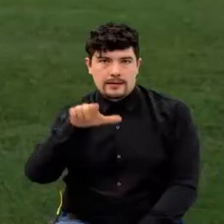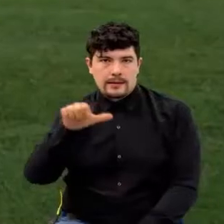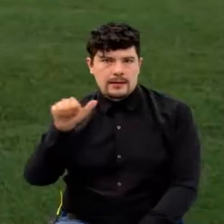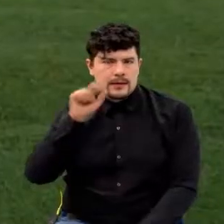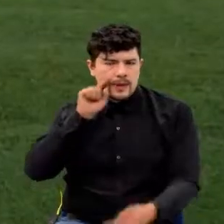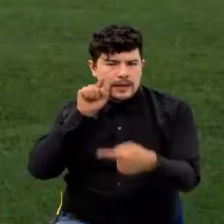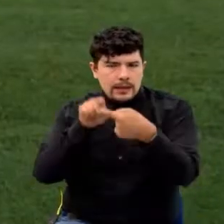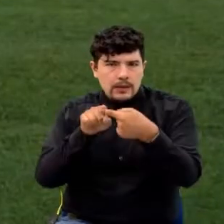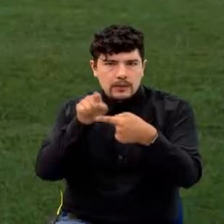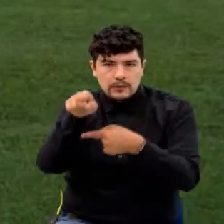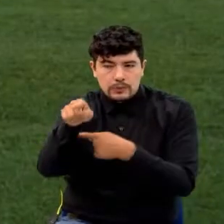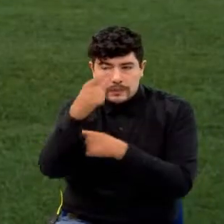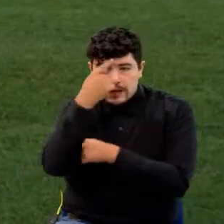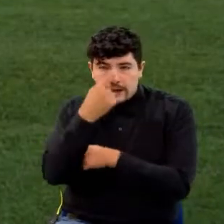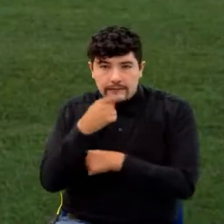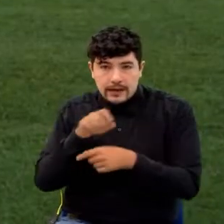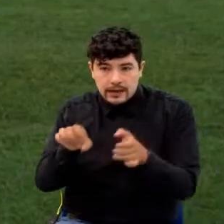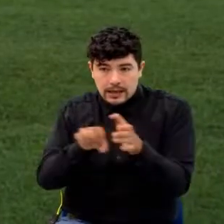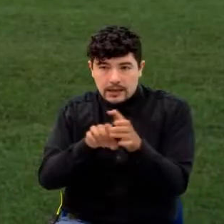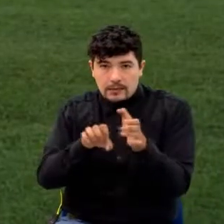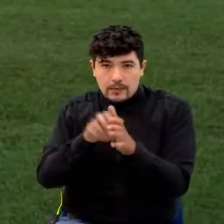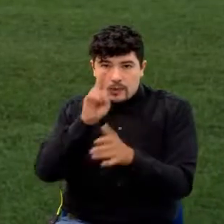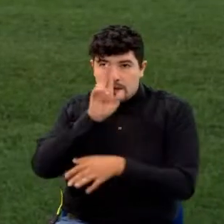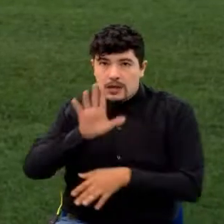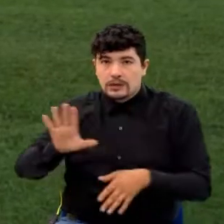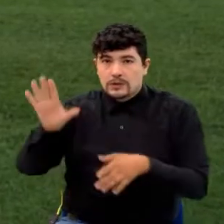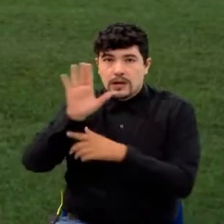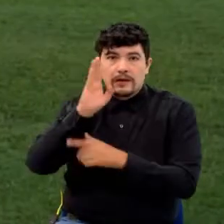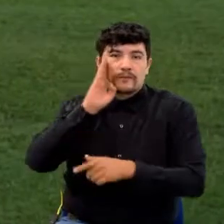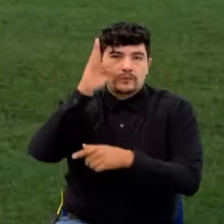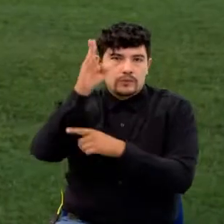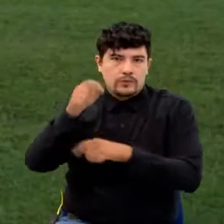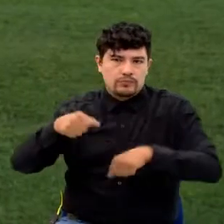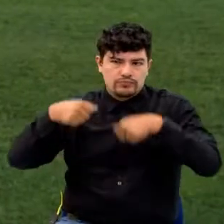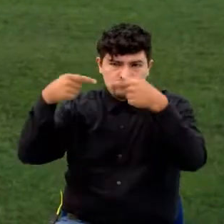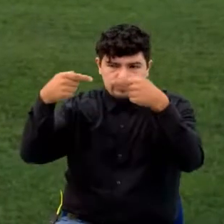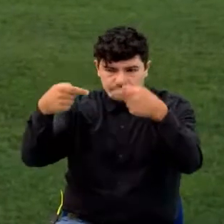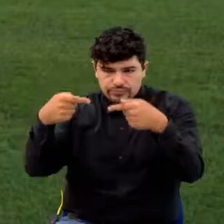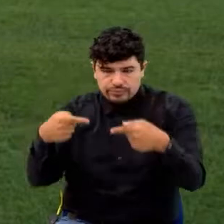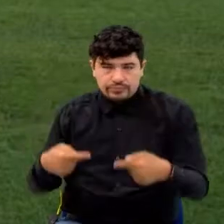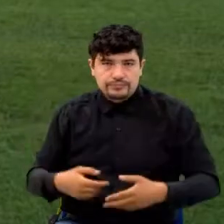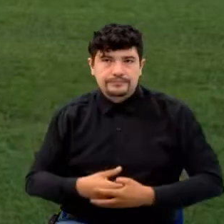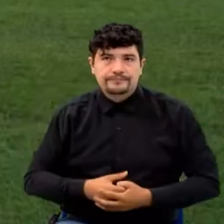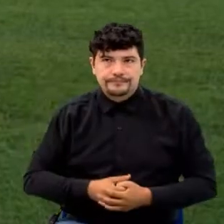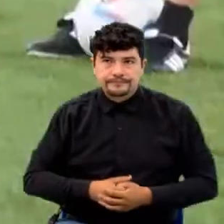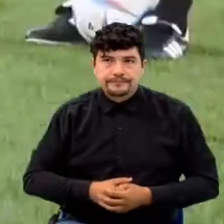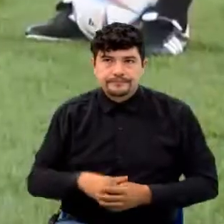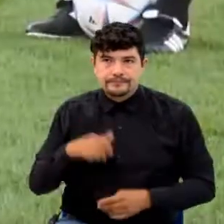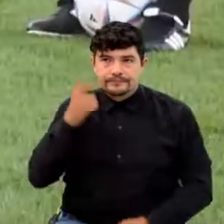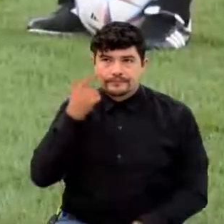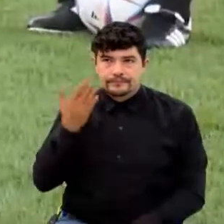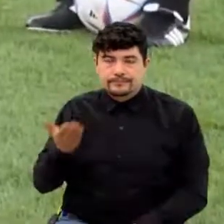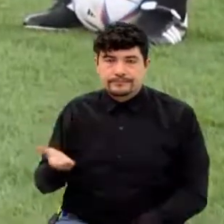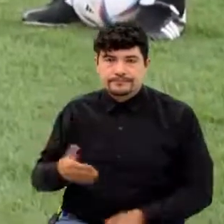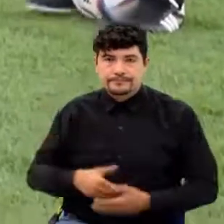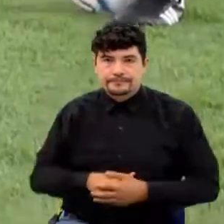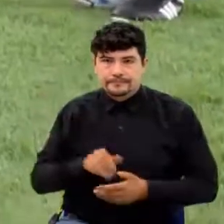perfilando el equipo nacional para las futuras eliminatorias y competencias. Uno de ellos, el señor que está en el piso de los